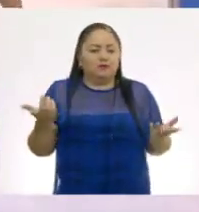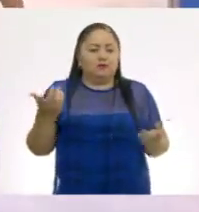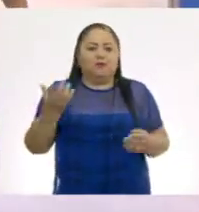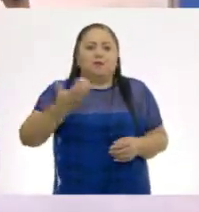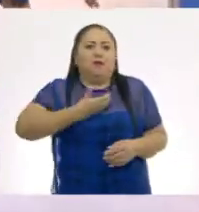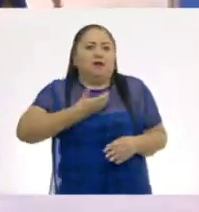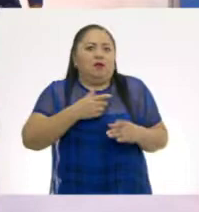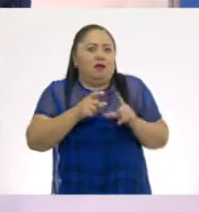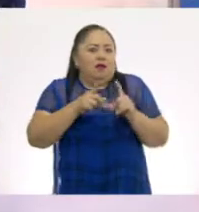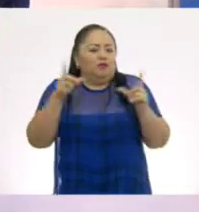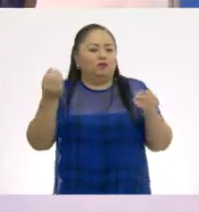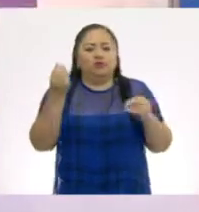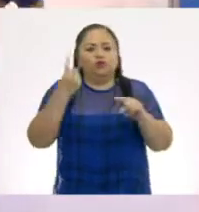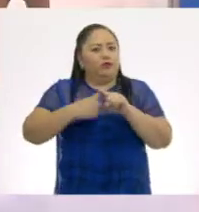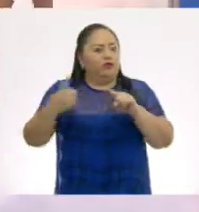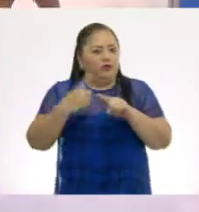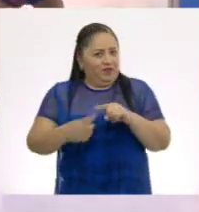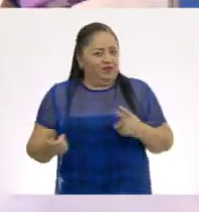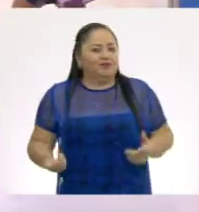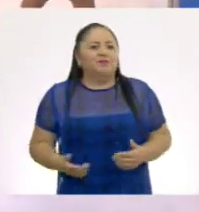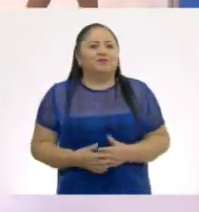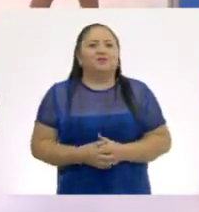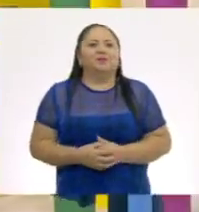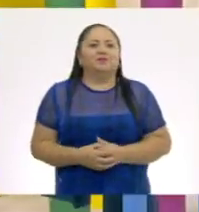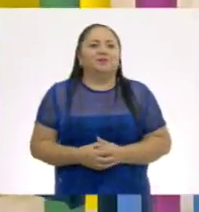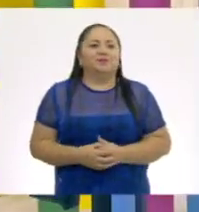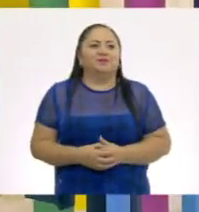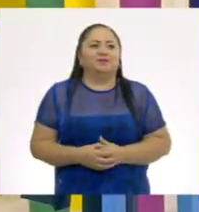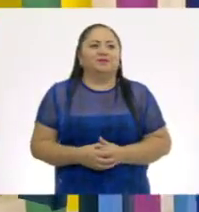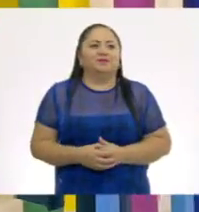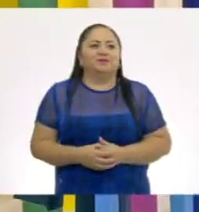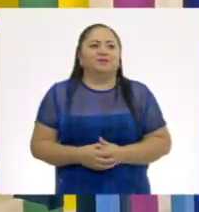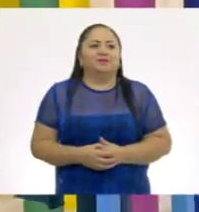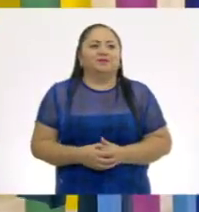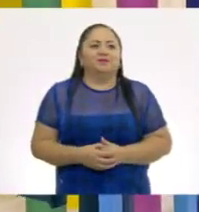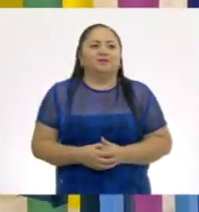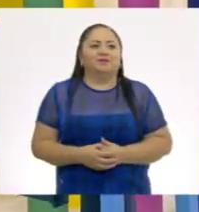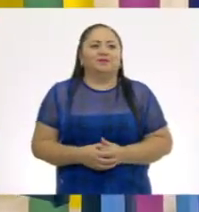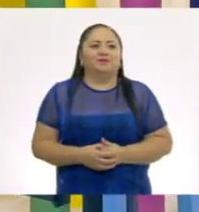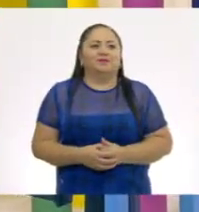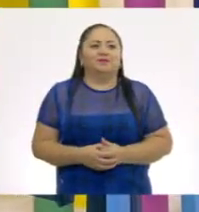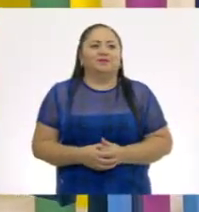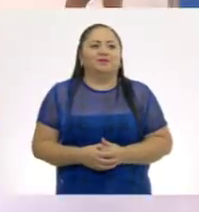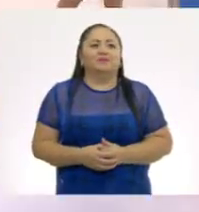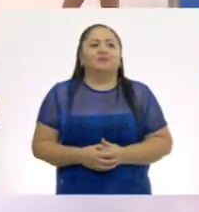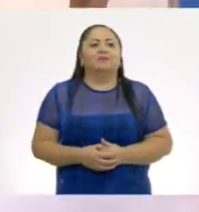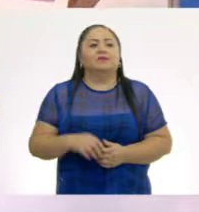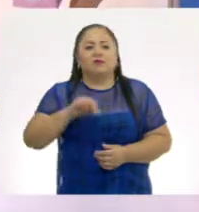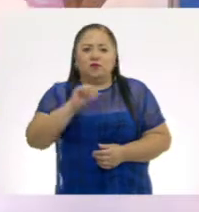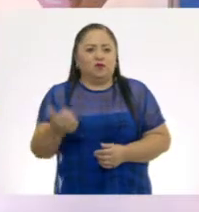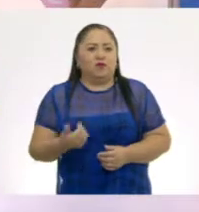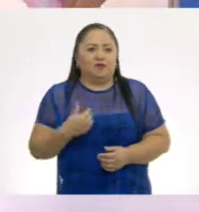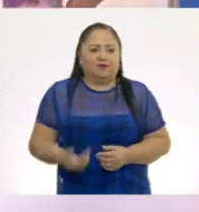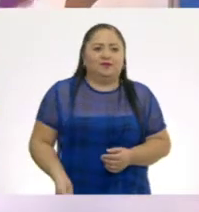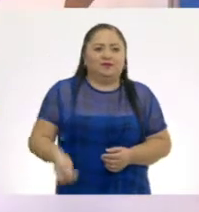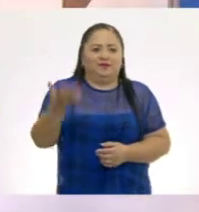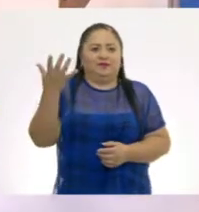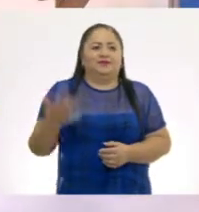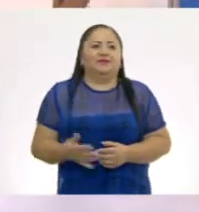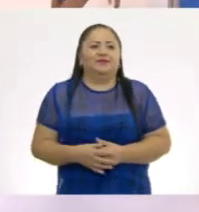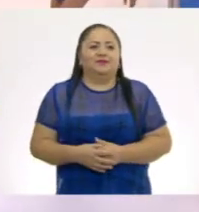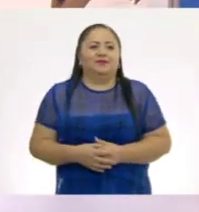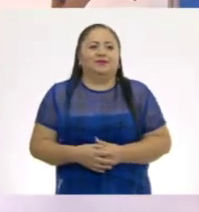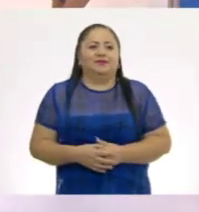grandes. Y entonces... Como las águilas. Oh. Exactamente, son rápidos. Y muy bien. Y otro tiro más.